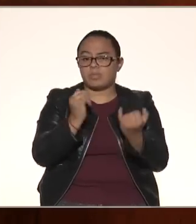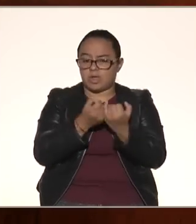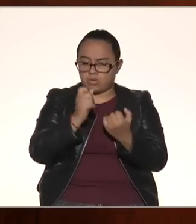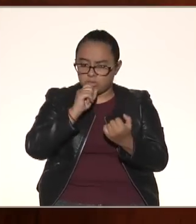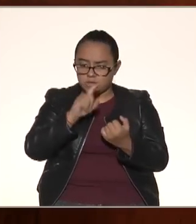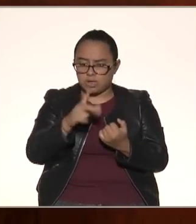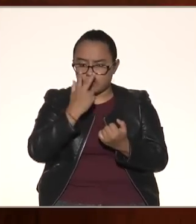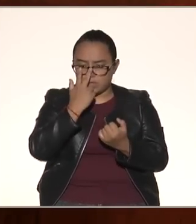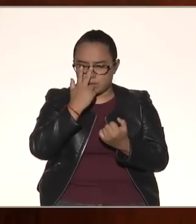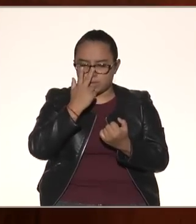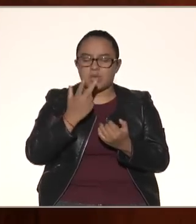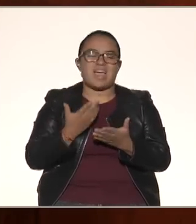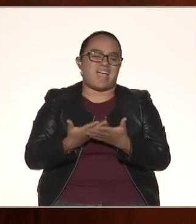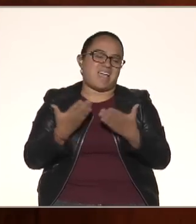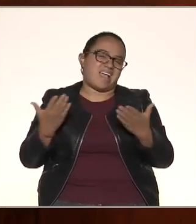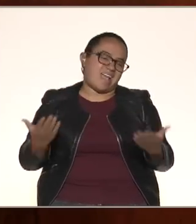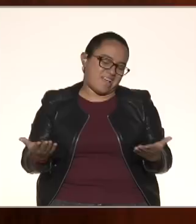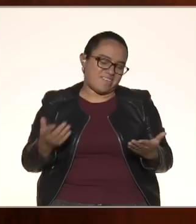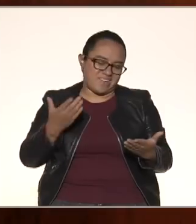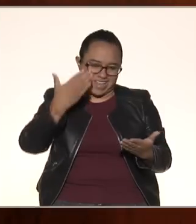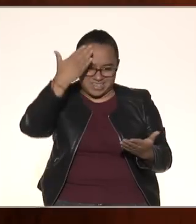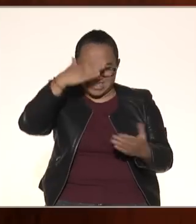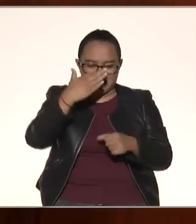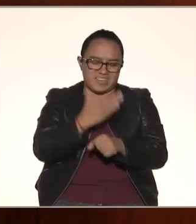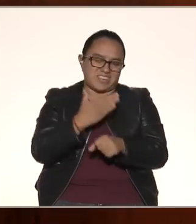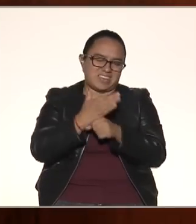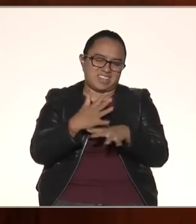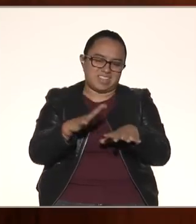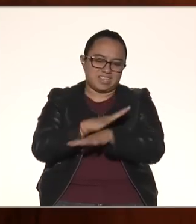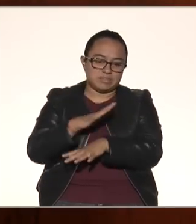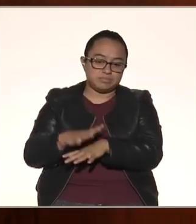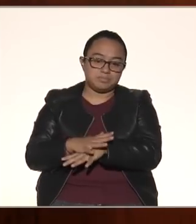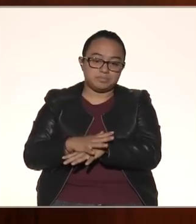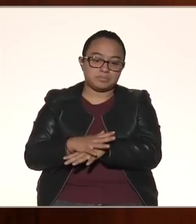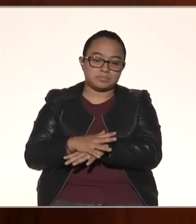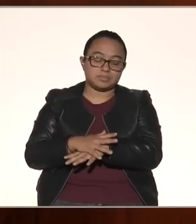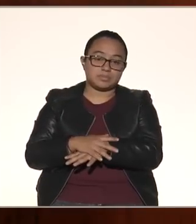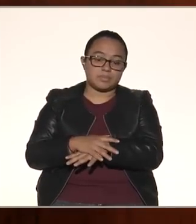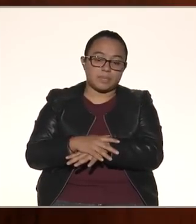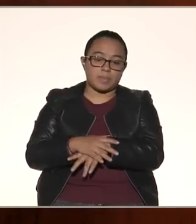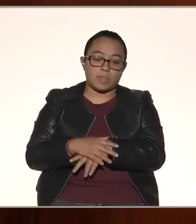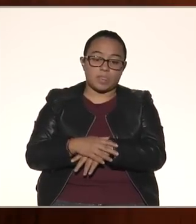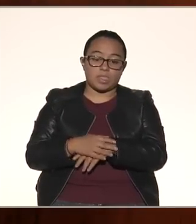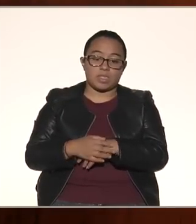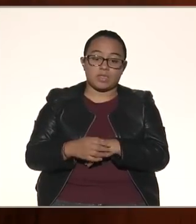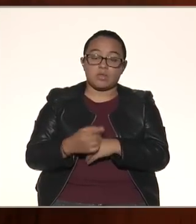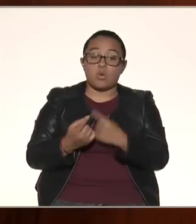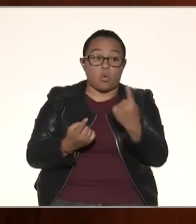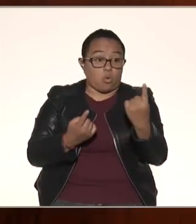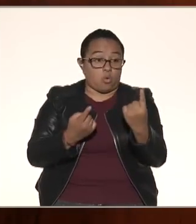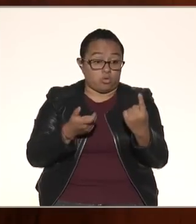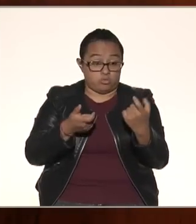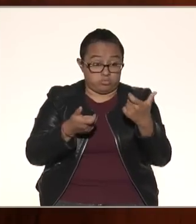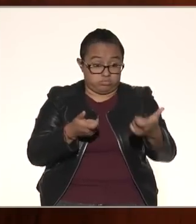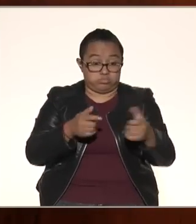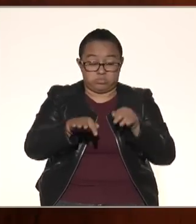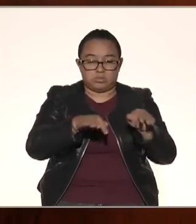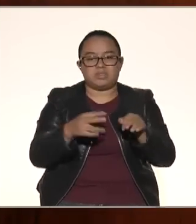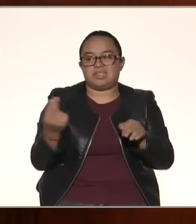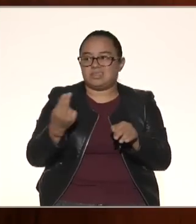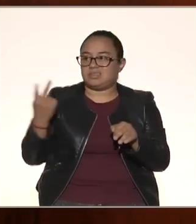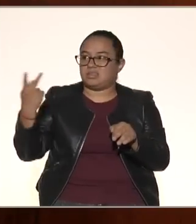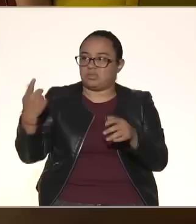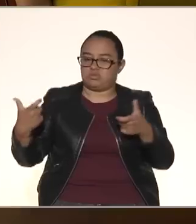en estas alturas de la vida y del mundo, ya no valen dos ingresos, digo, no vale un ingreso, necesitamos dos,